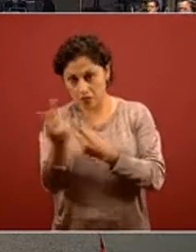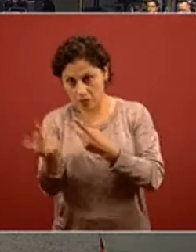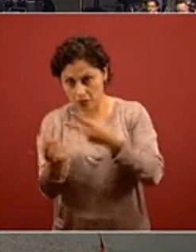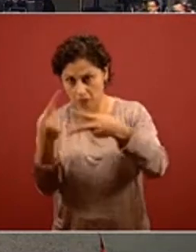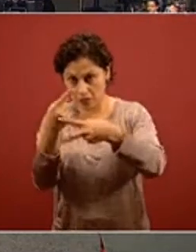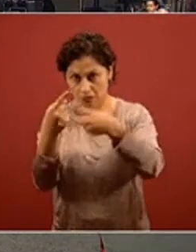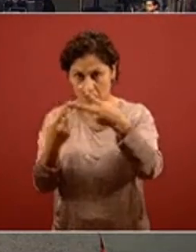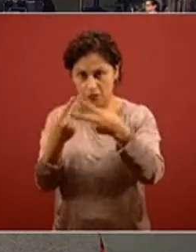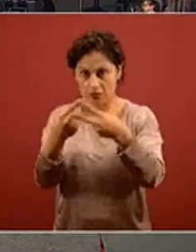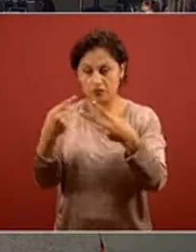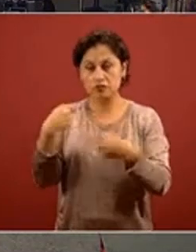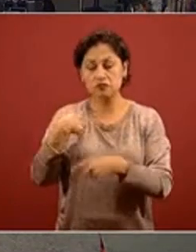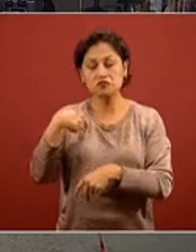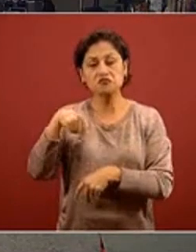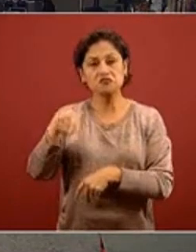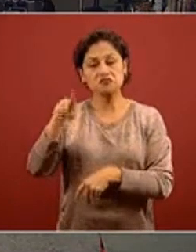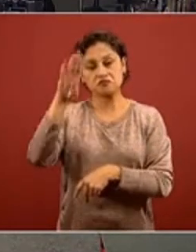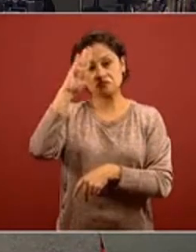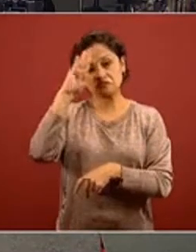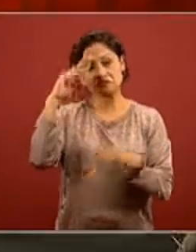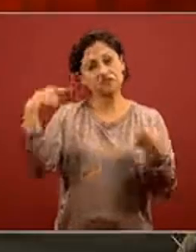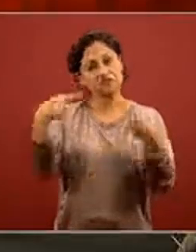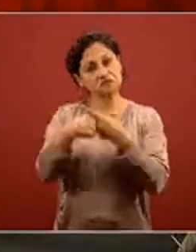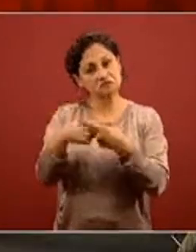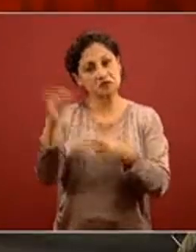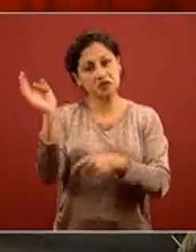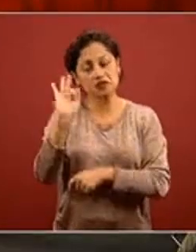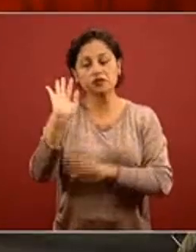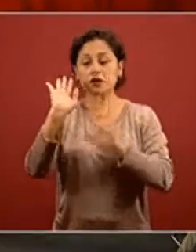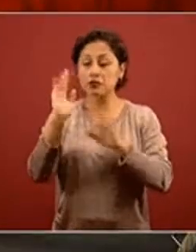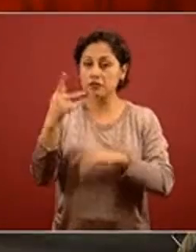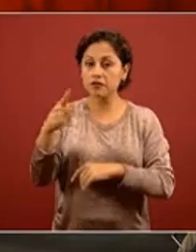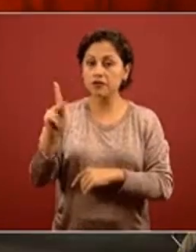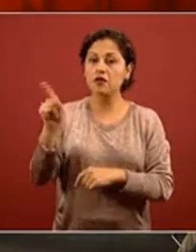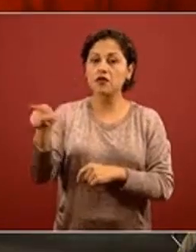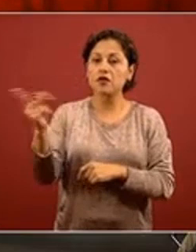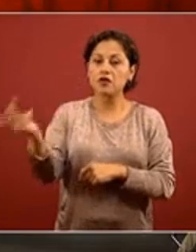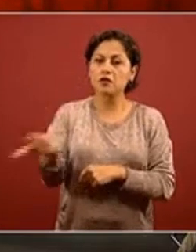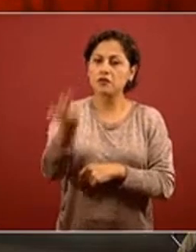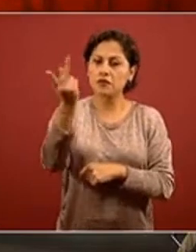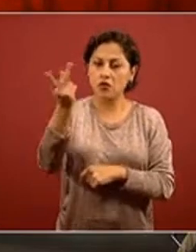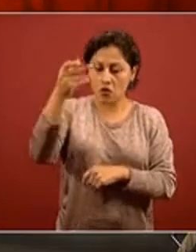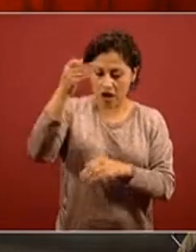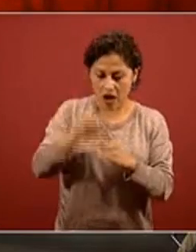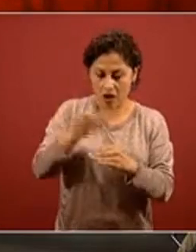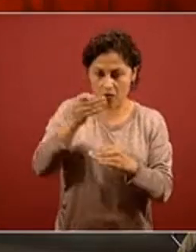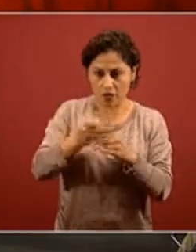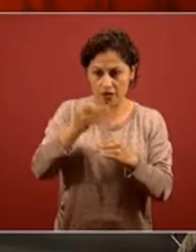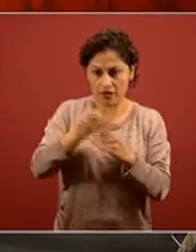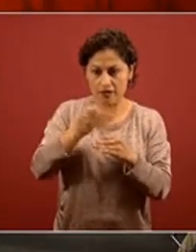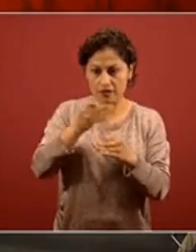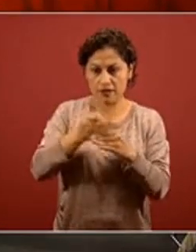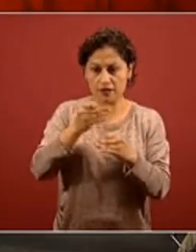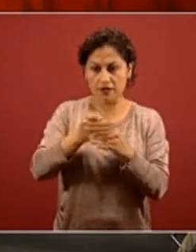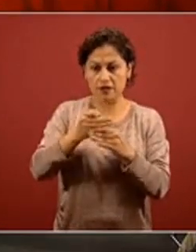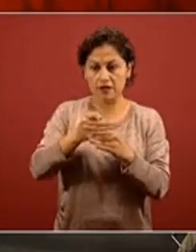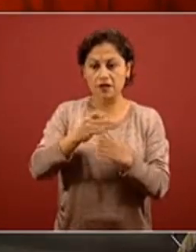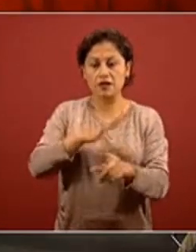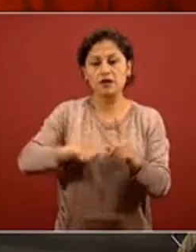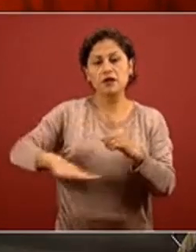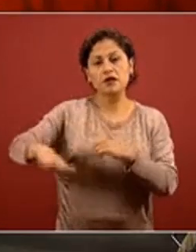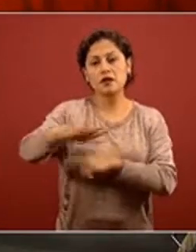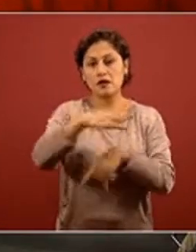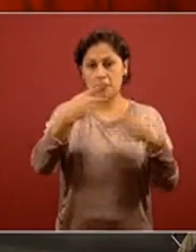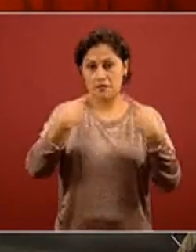que a lo mejor pueden parecer contradictorias sobre la situación en la que estamos, digamos, de riesgo.